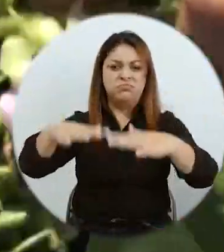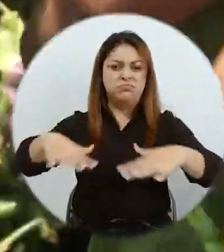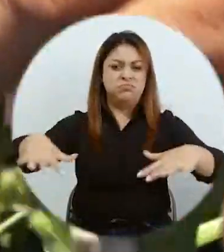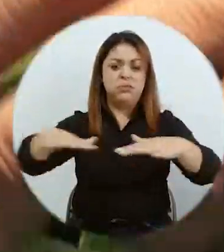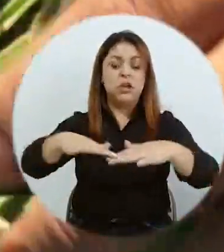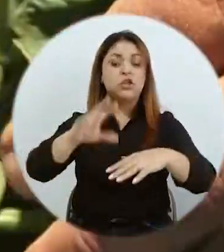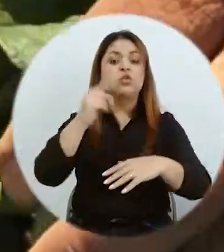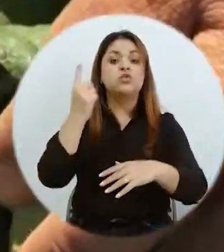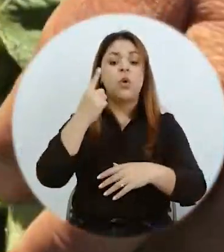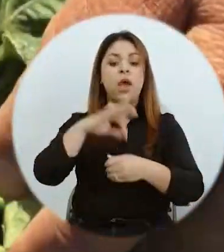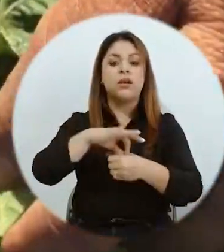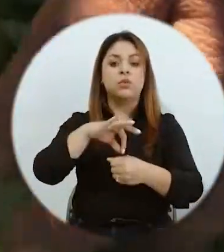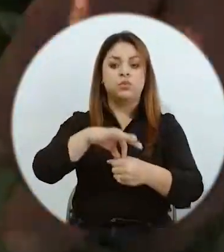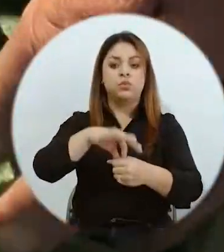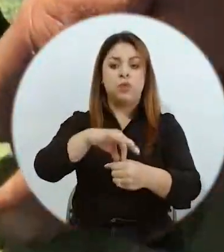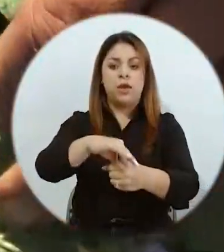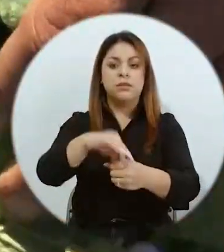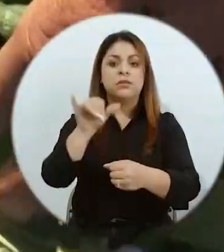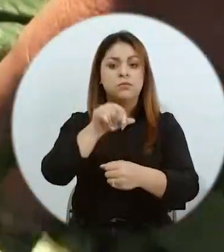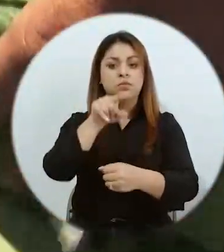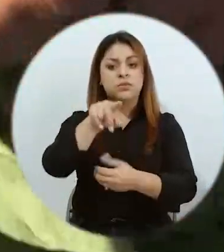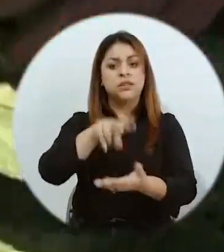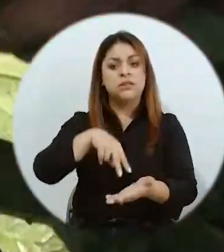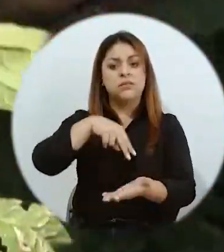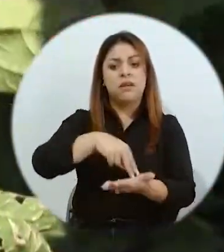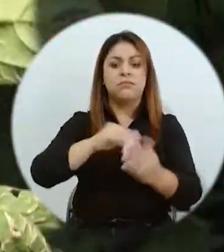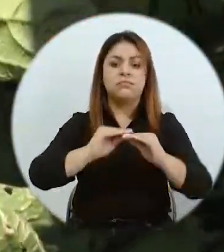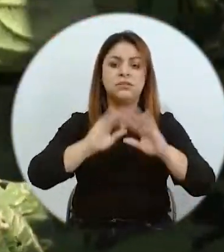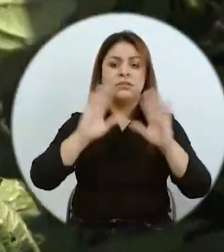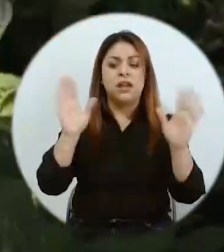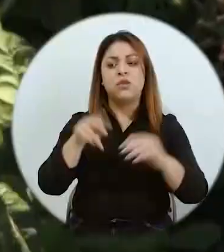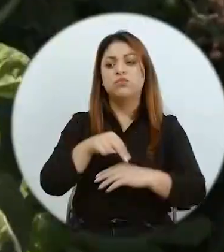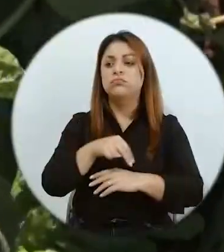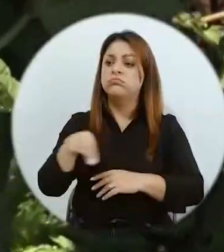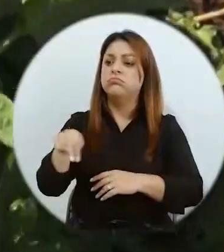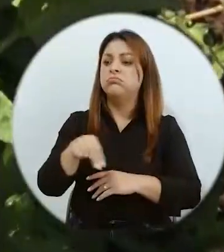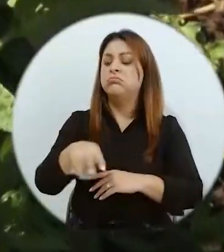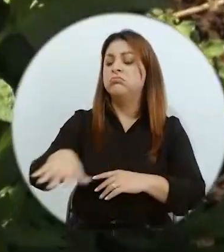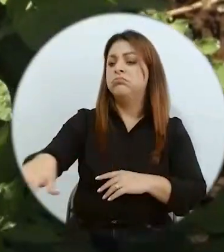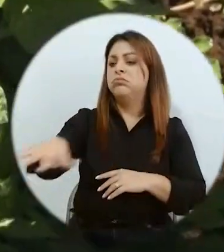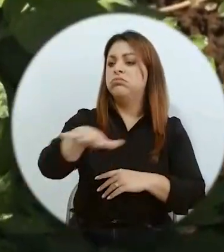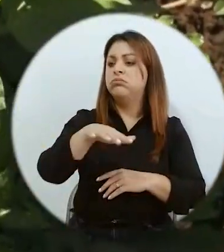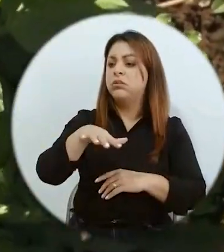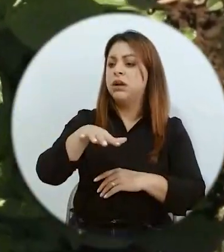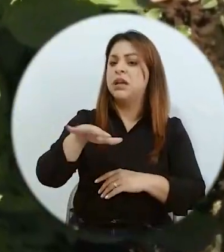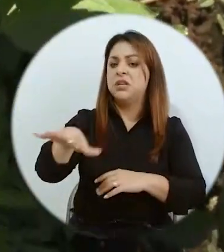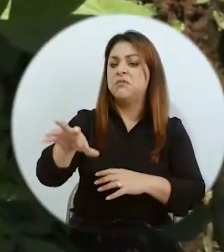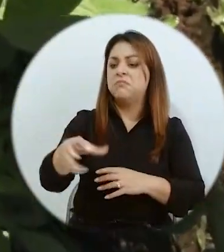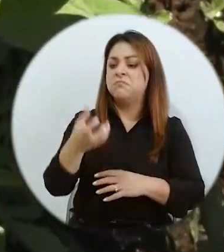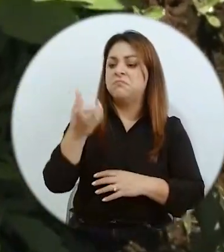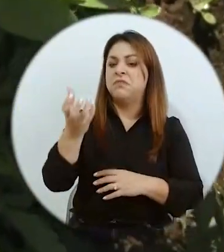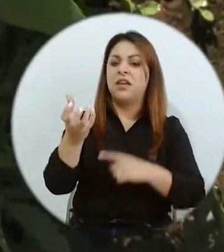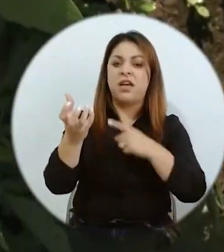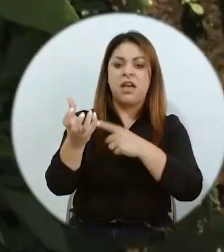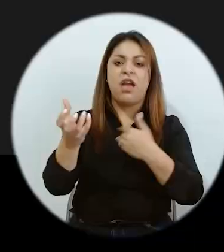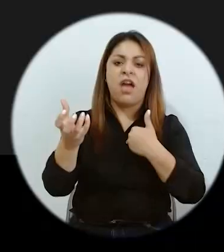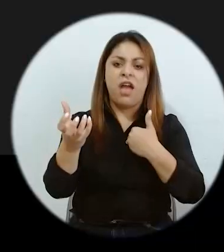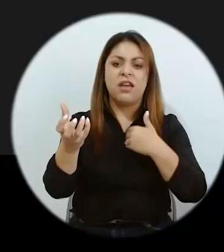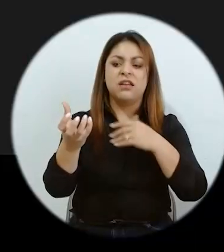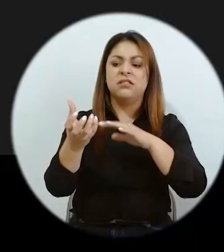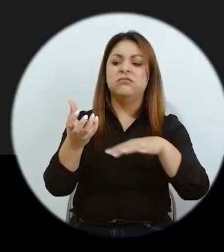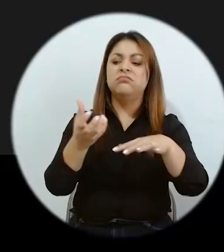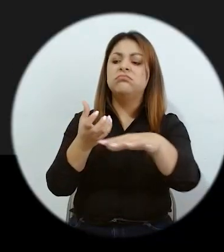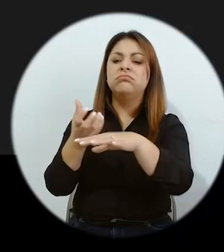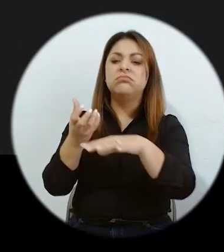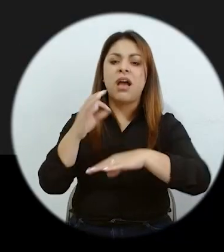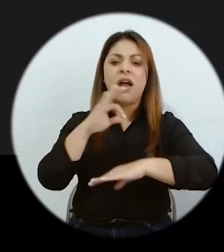agroecología no solo agricultura, o sea, es levantarse usted en la mañana, ir a la parcela, ir a la parcela, verla y llegar a agarrar y saber usted que